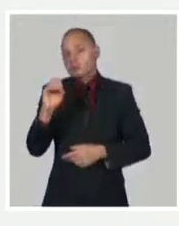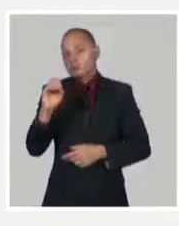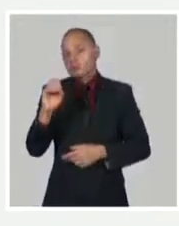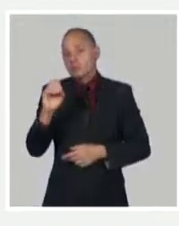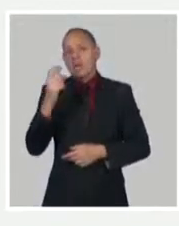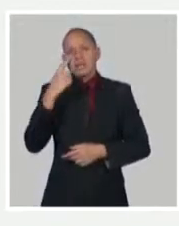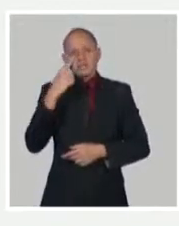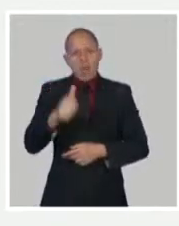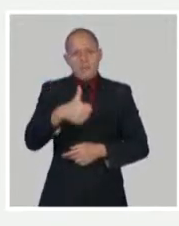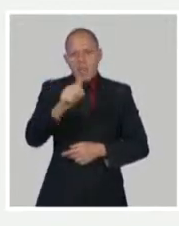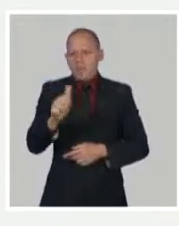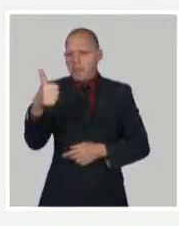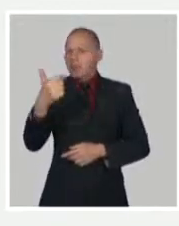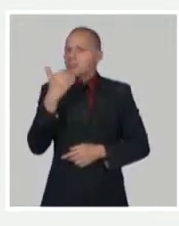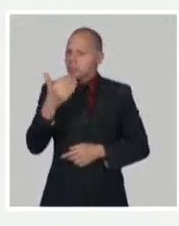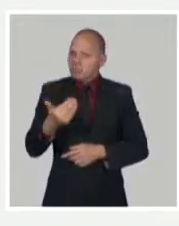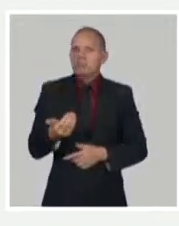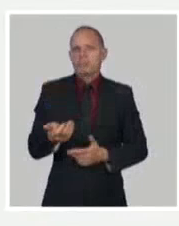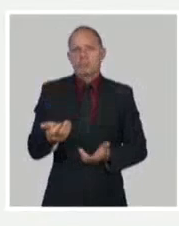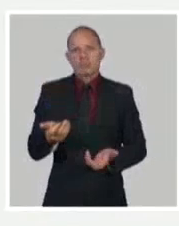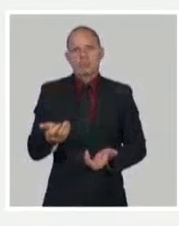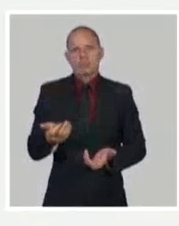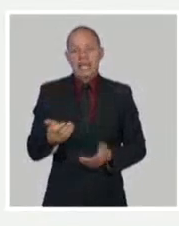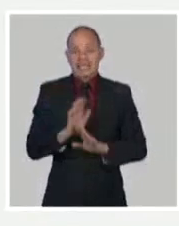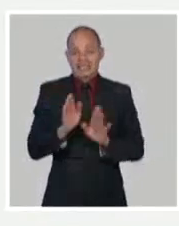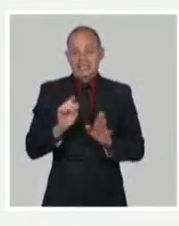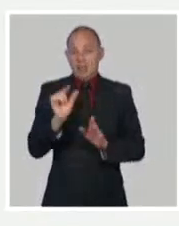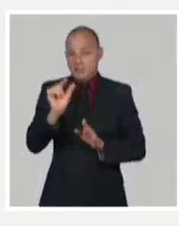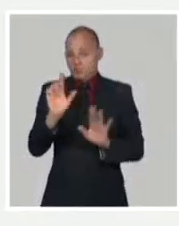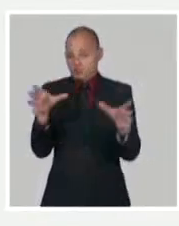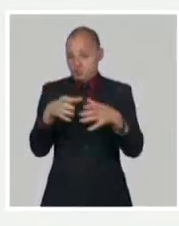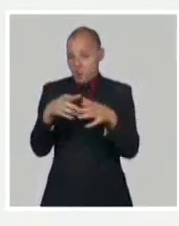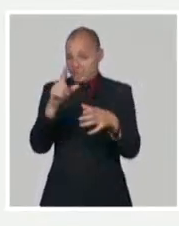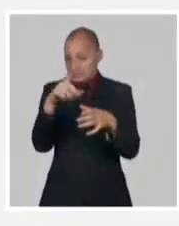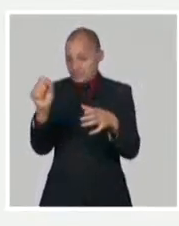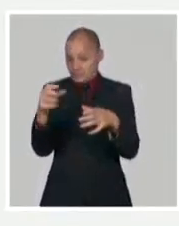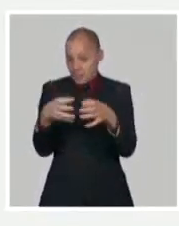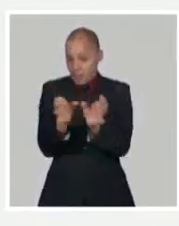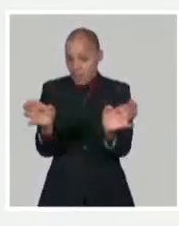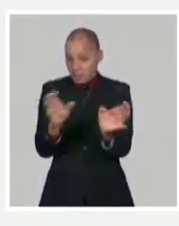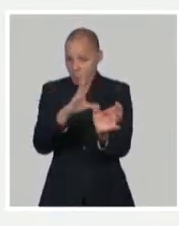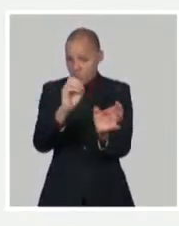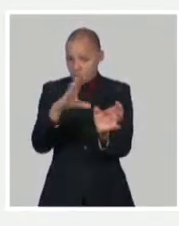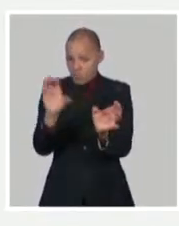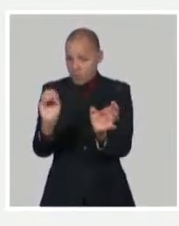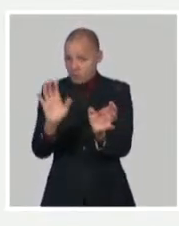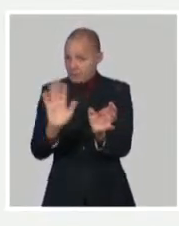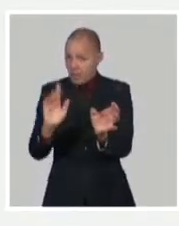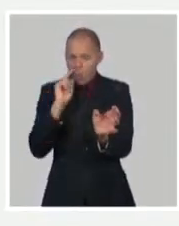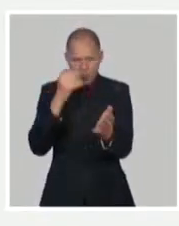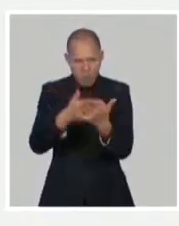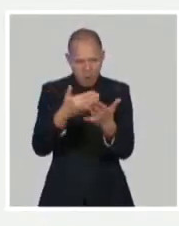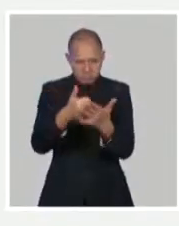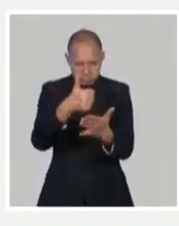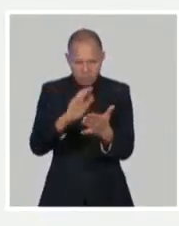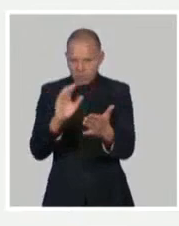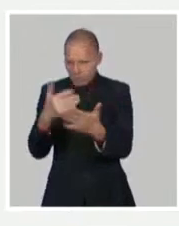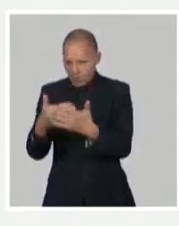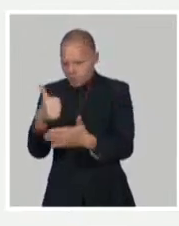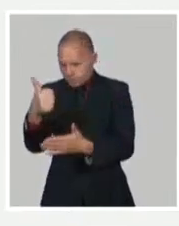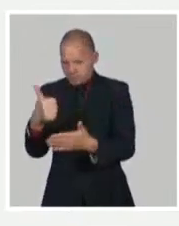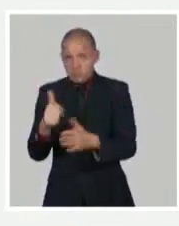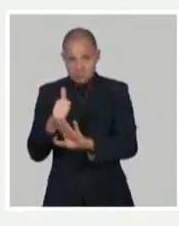nos permite, con estos 100 participantes, nos permitió confirmar seguridad y a partir de confirmar seguridad es